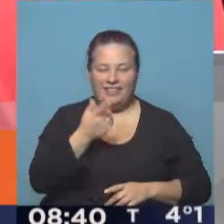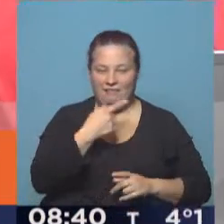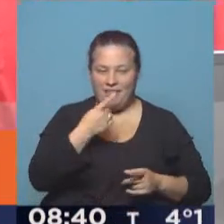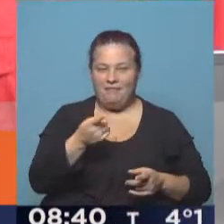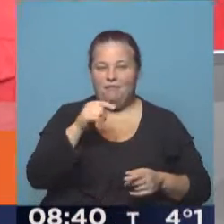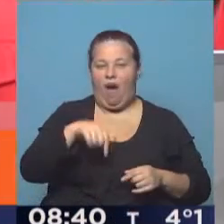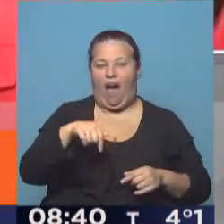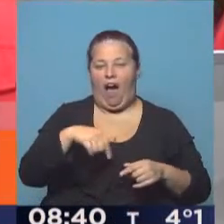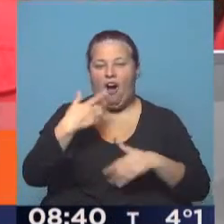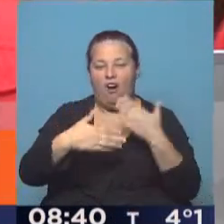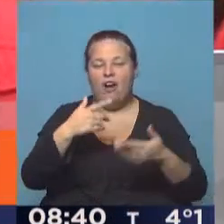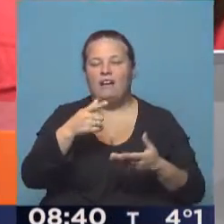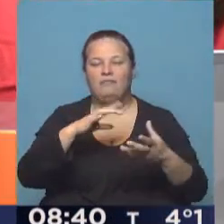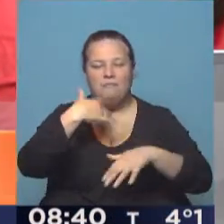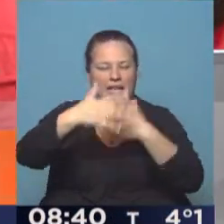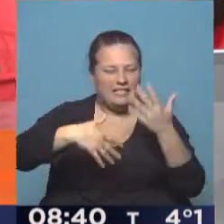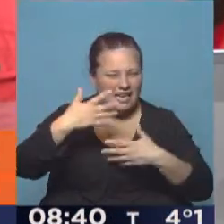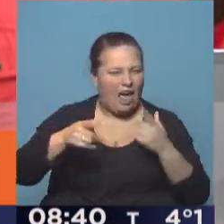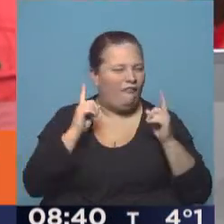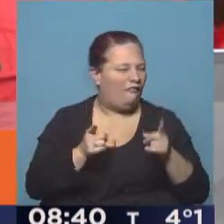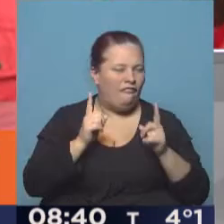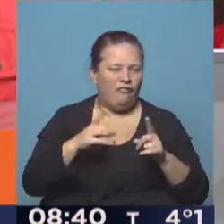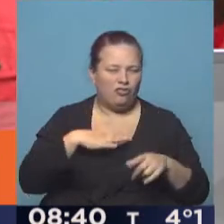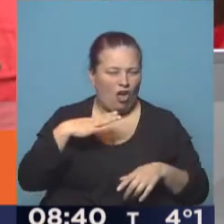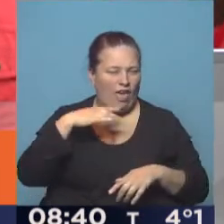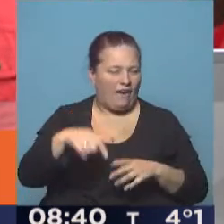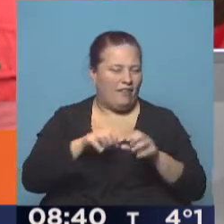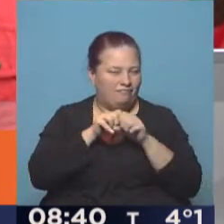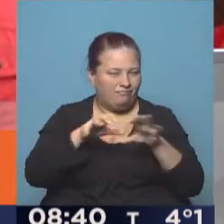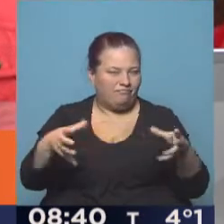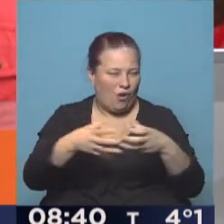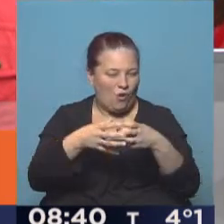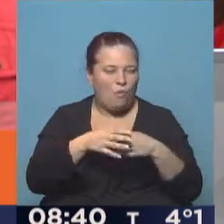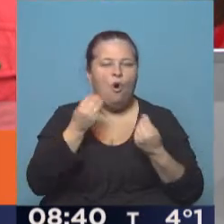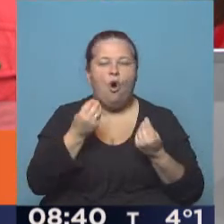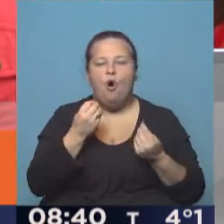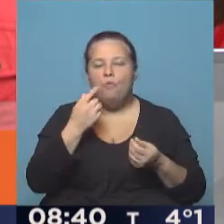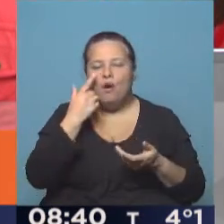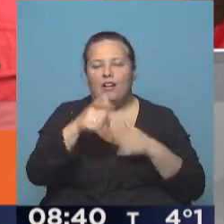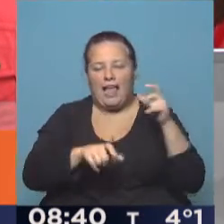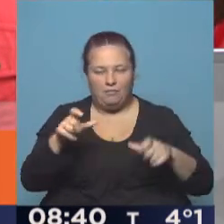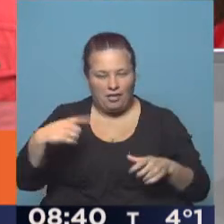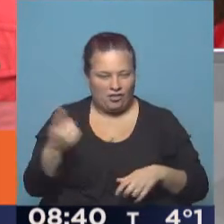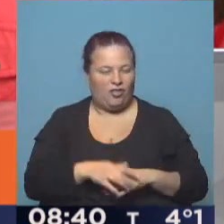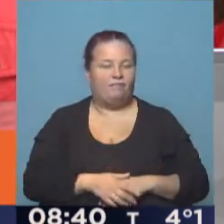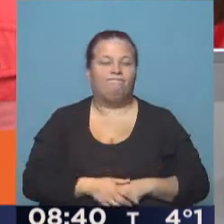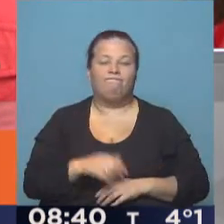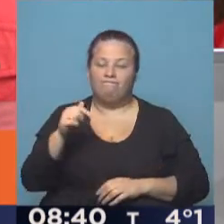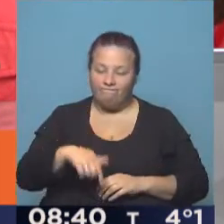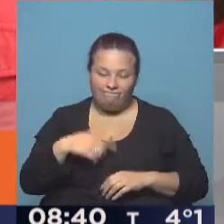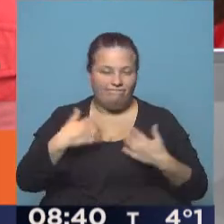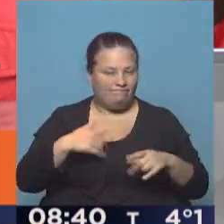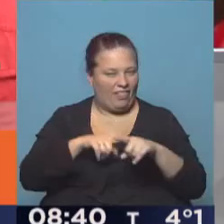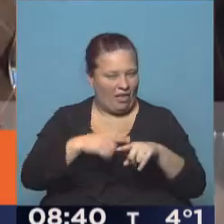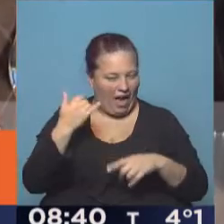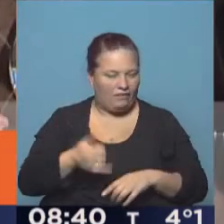términos actuales y en esa madeja que sostiene toda la red, en definitiva, cómo se mira la sociedad, ¿no? Y que hoy por hoy está muy en